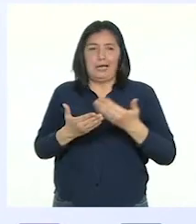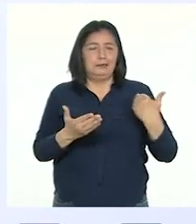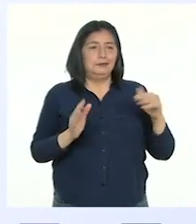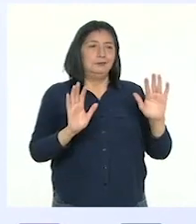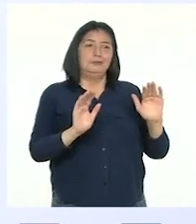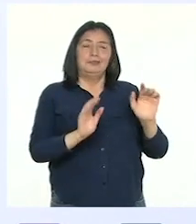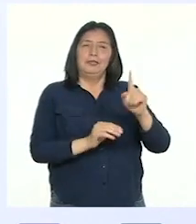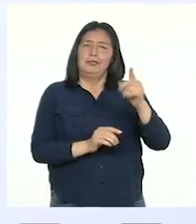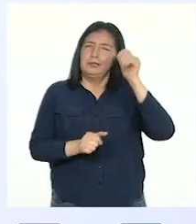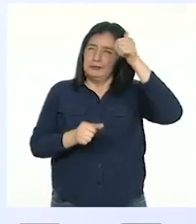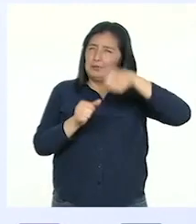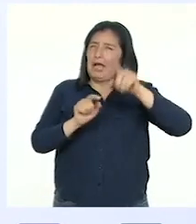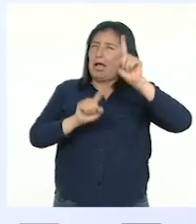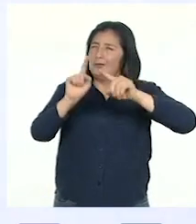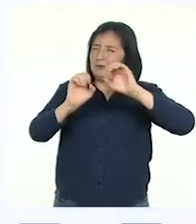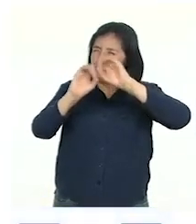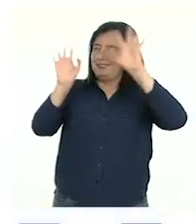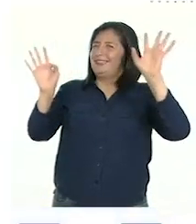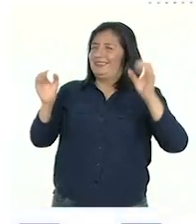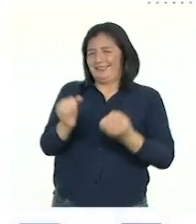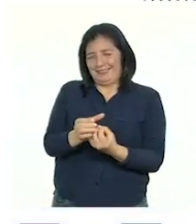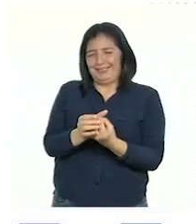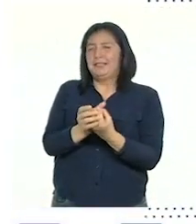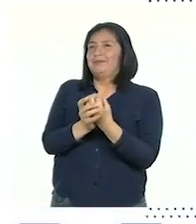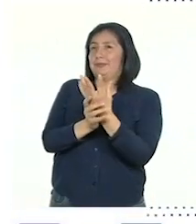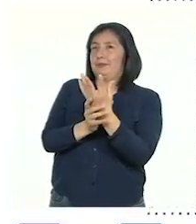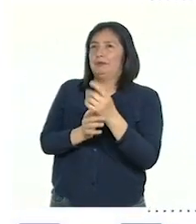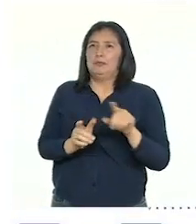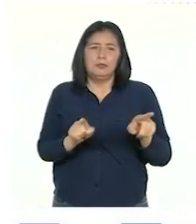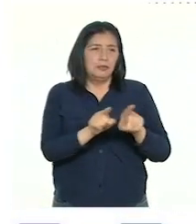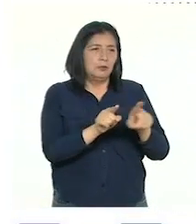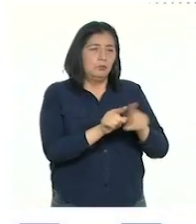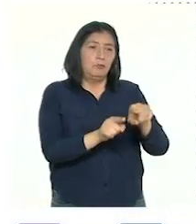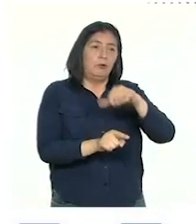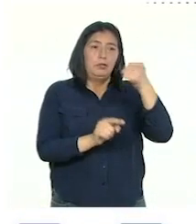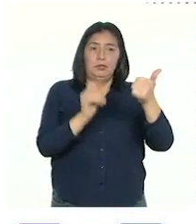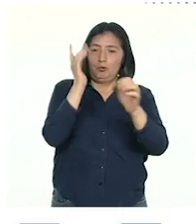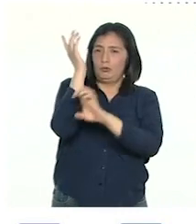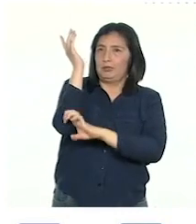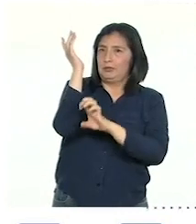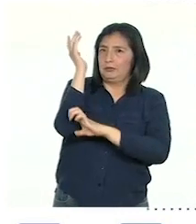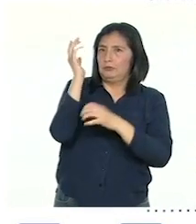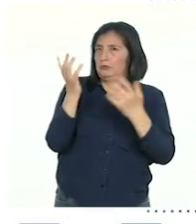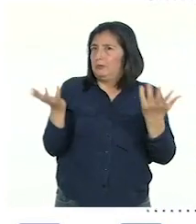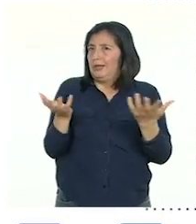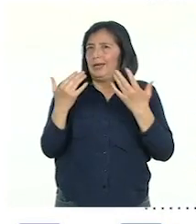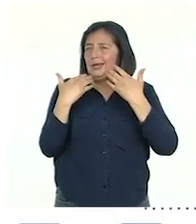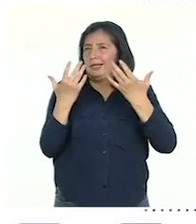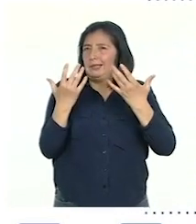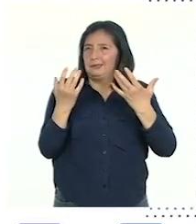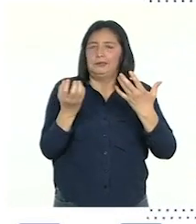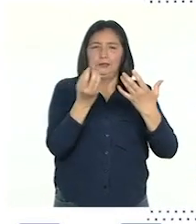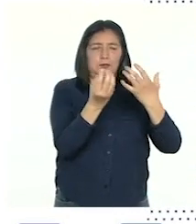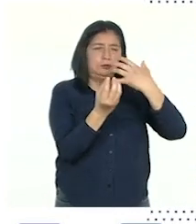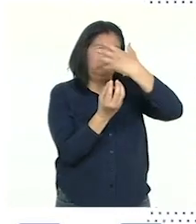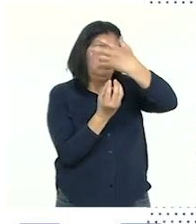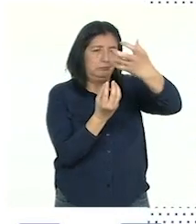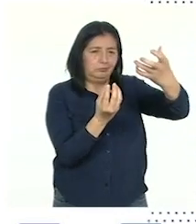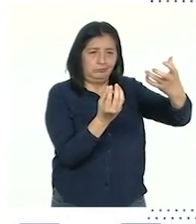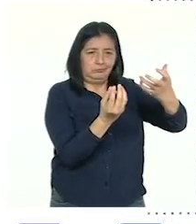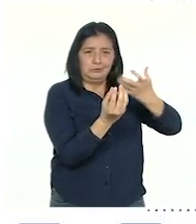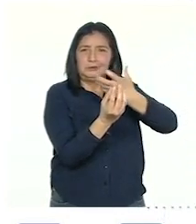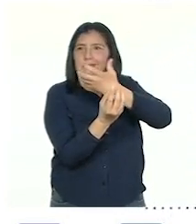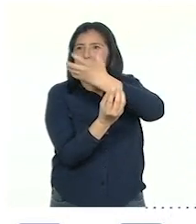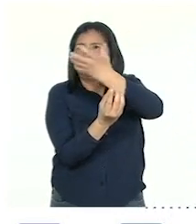irnos, recordemos algunas ideas claves sobre la primavera. Al igual que las demás estaciones, ocurre gracias al movimiento de traslación de